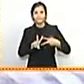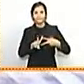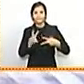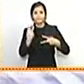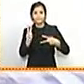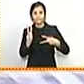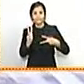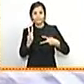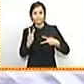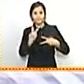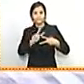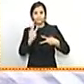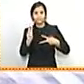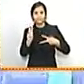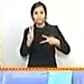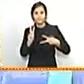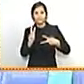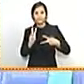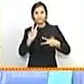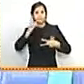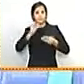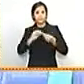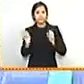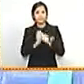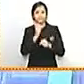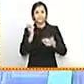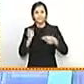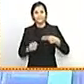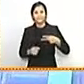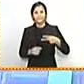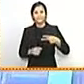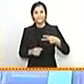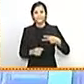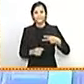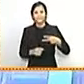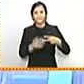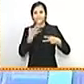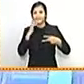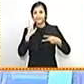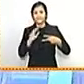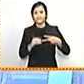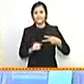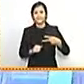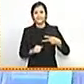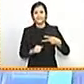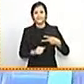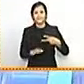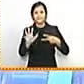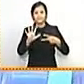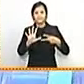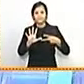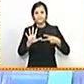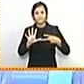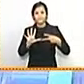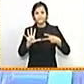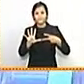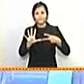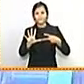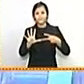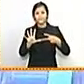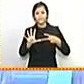6. Primer número ganador. 26. Conocemos el segundo número ganador. Primer dígito. Suerte. 5. Segundo dígito.